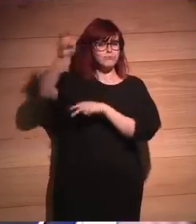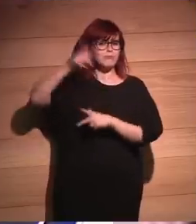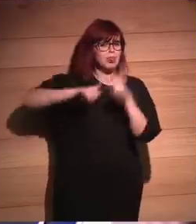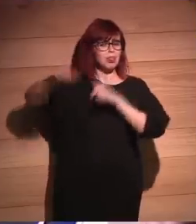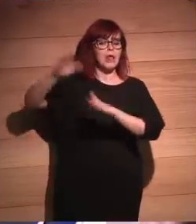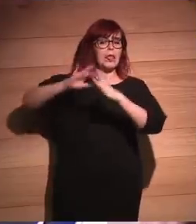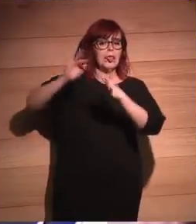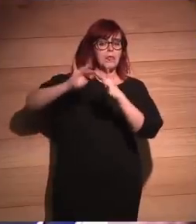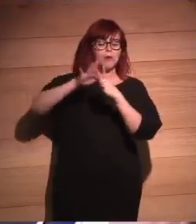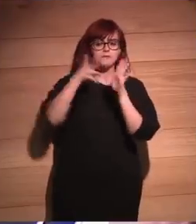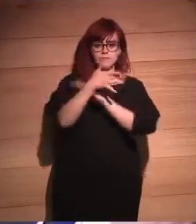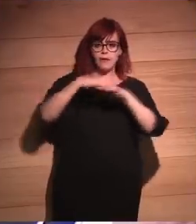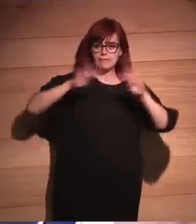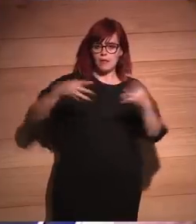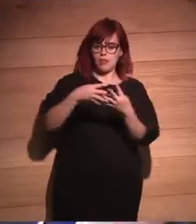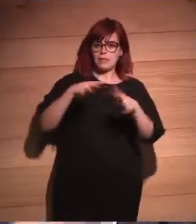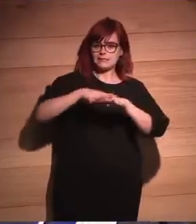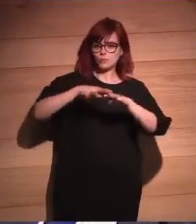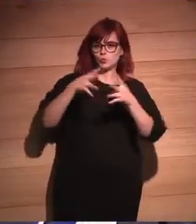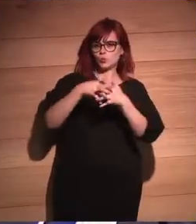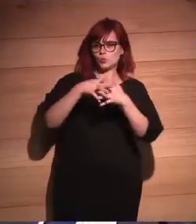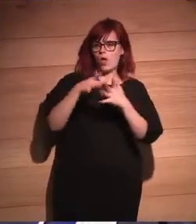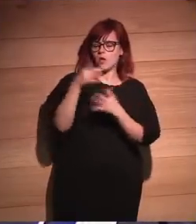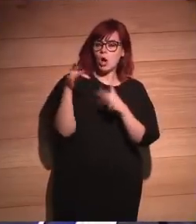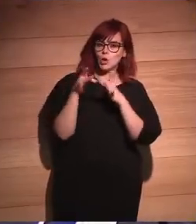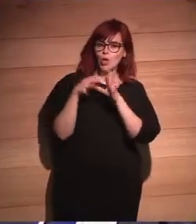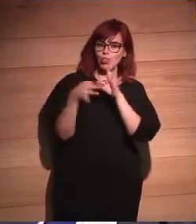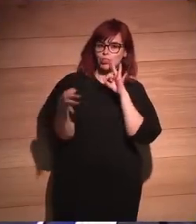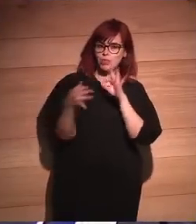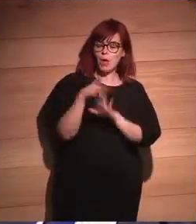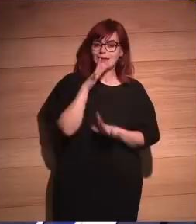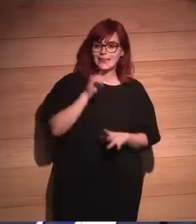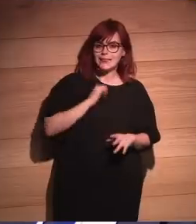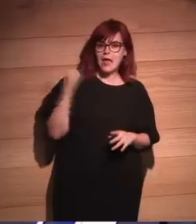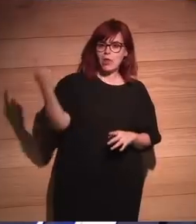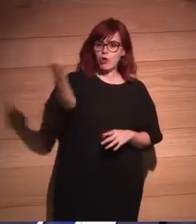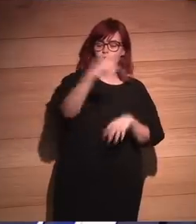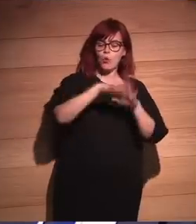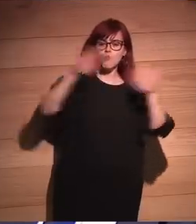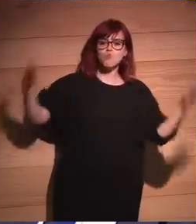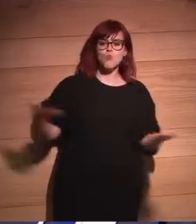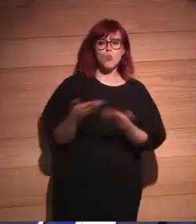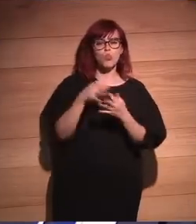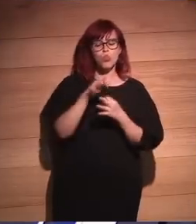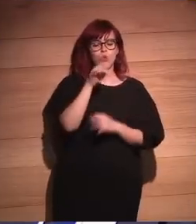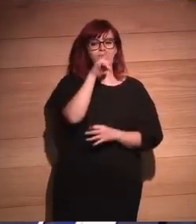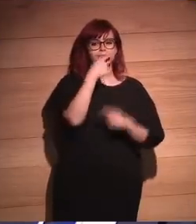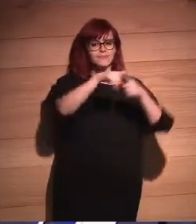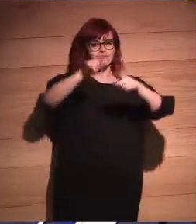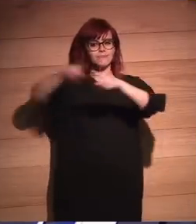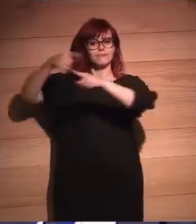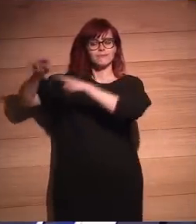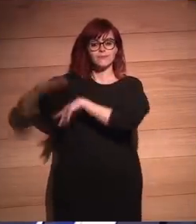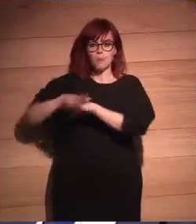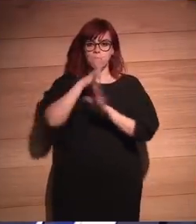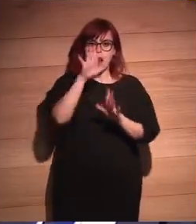mundo, ¿no? Eso porque la infraestructura está conectada y los identificadores son únicos en todos los sitios del mundo, ¿no? Y eso, que parece